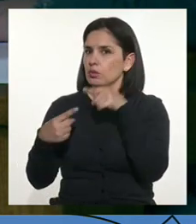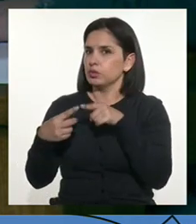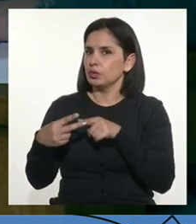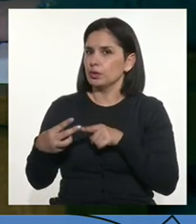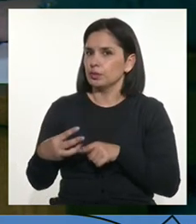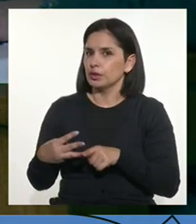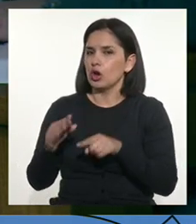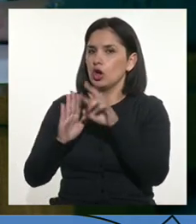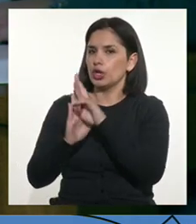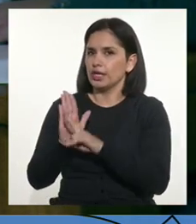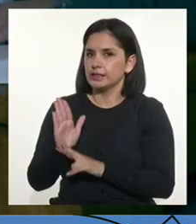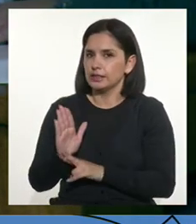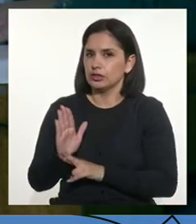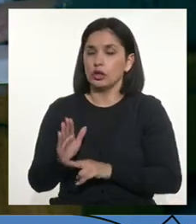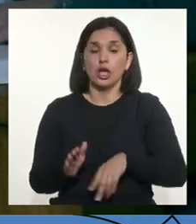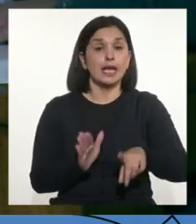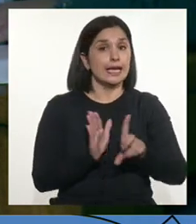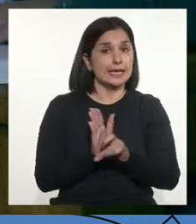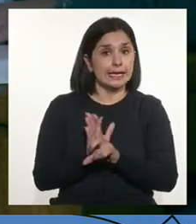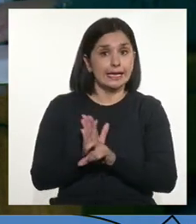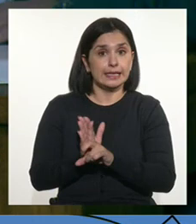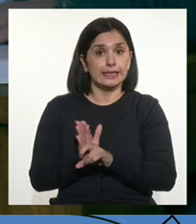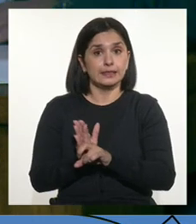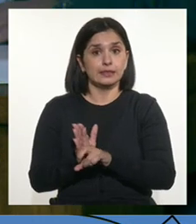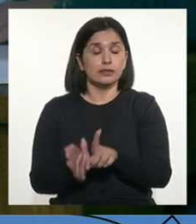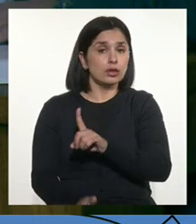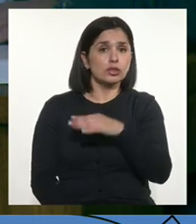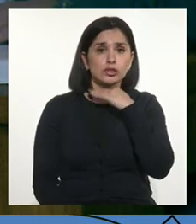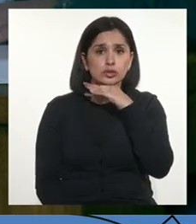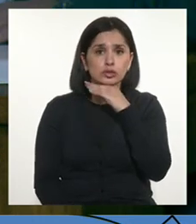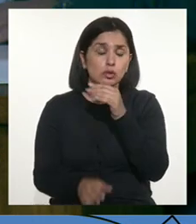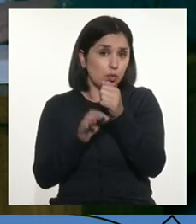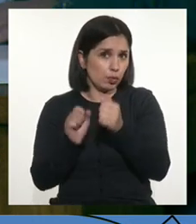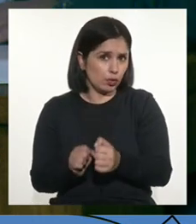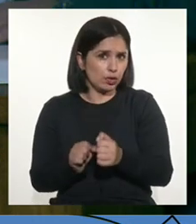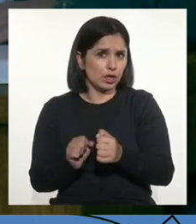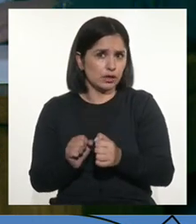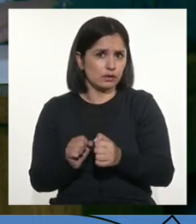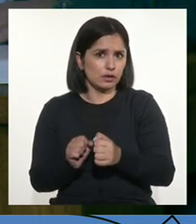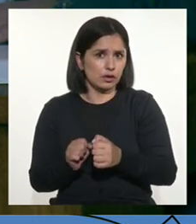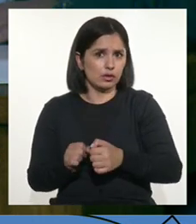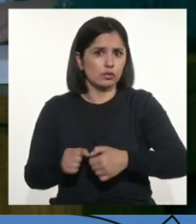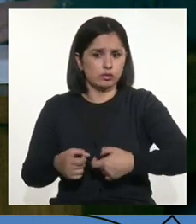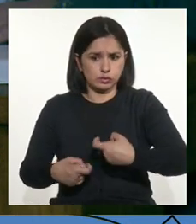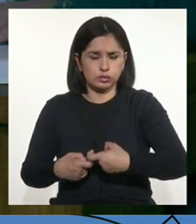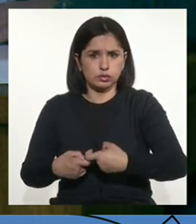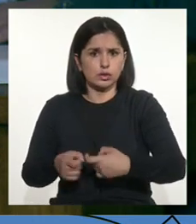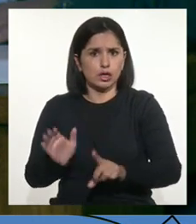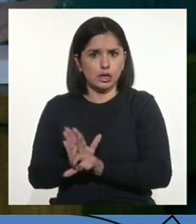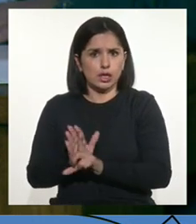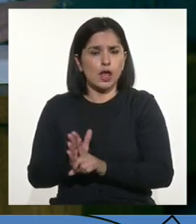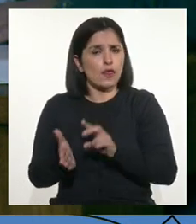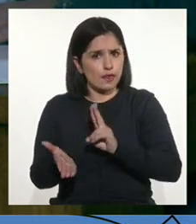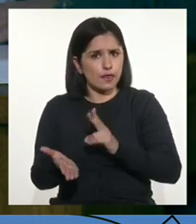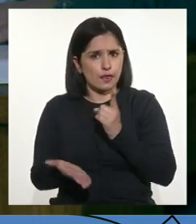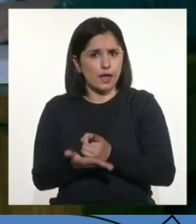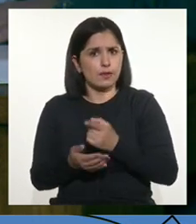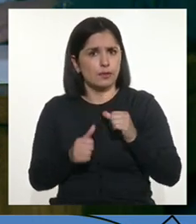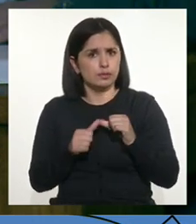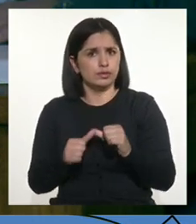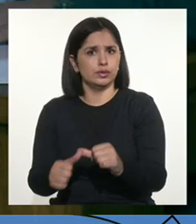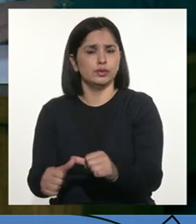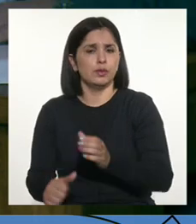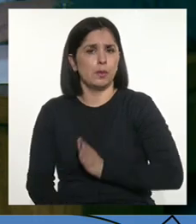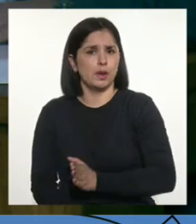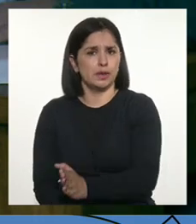leyes que habiendo estado donde sucio incluso podría considerarse legítimamente que dieran poder permanecer vigentes y por